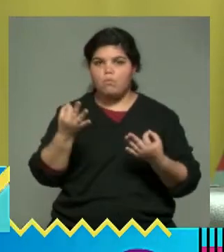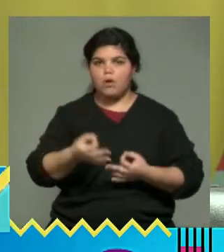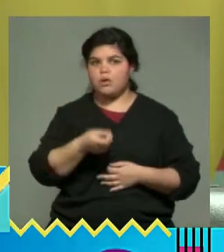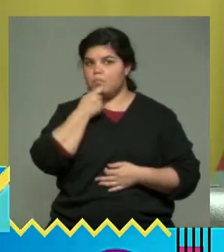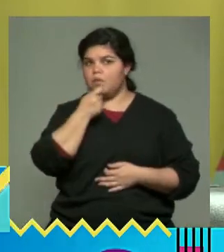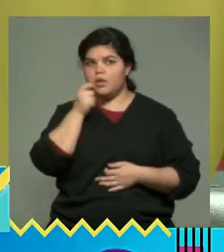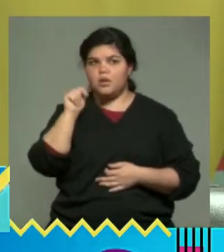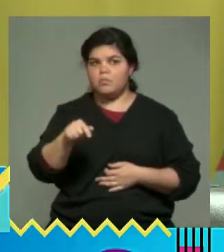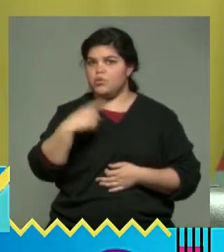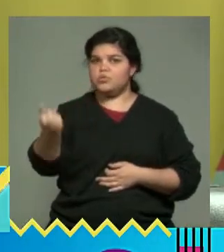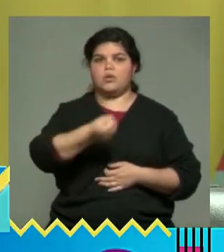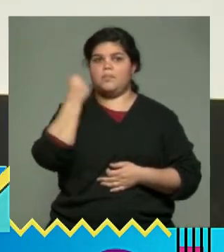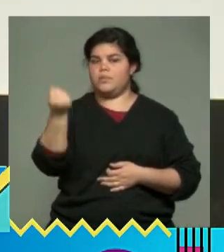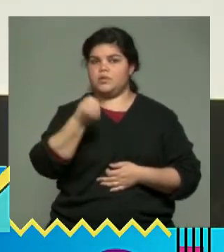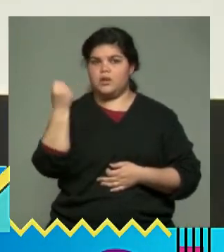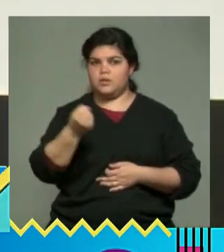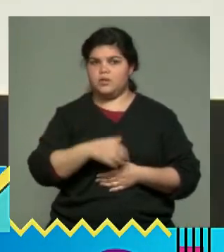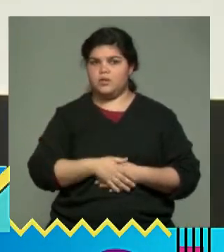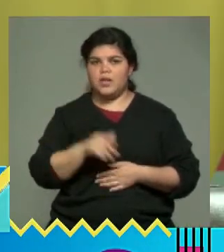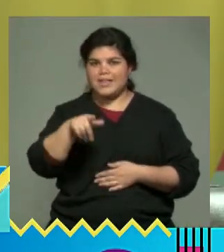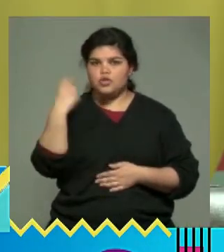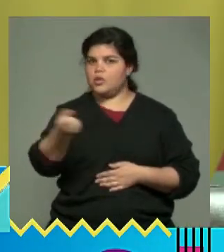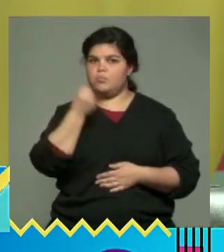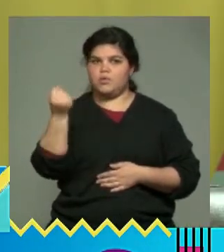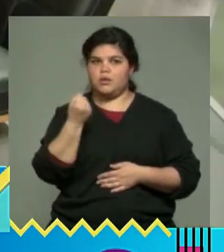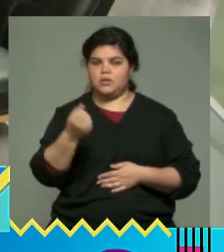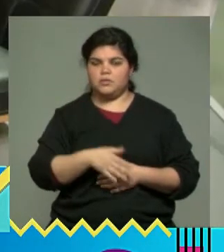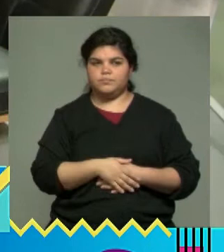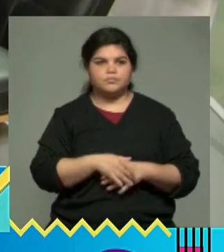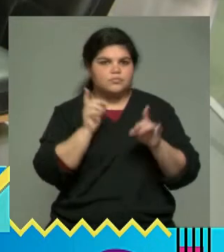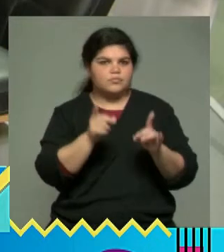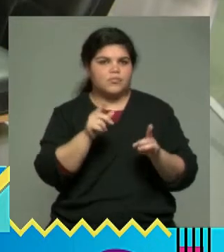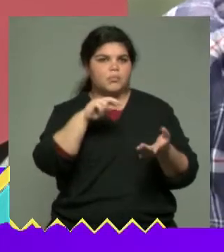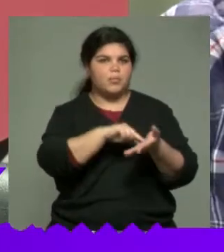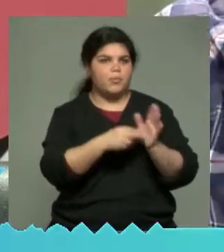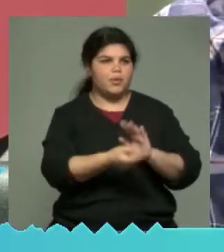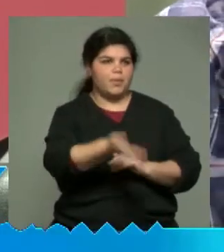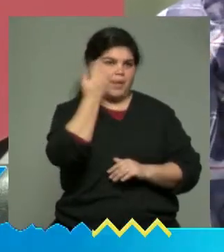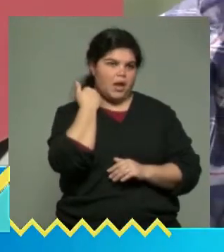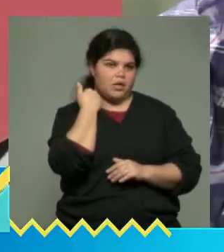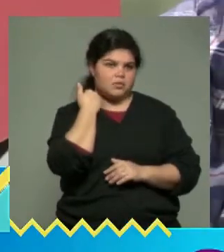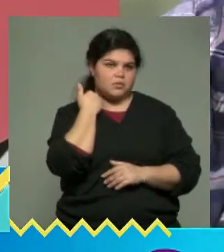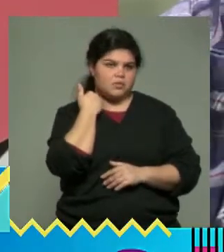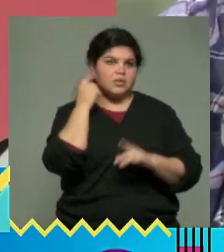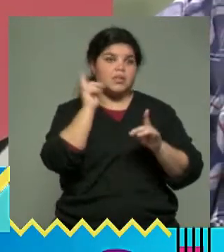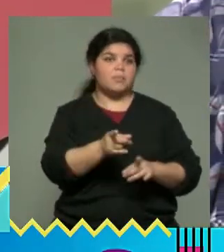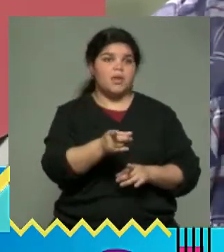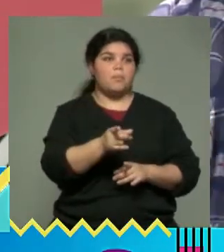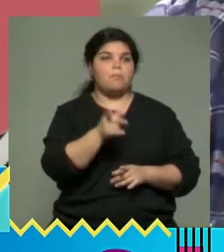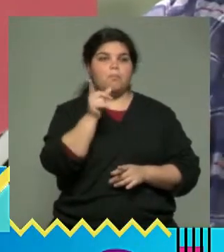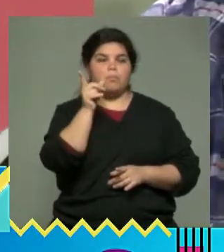ejemplo, es fundamental. Eso, por ejemplo, es fundamental. Sobre de todo todas formas, nosotros es también una problemática que abordamos en el programa anterior de que, bueno, faltan padres